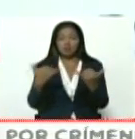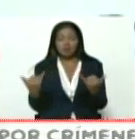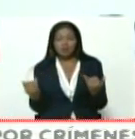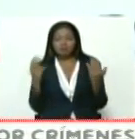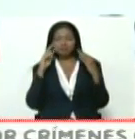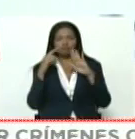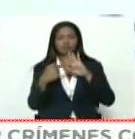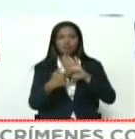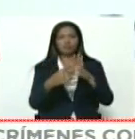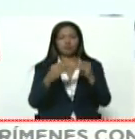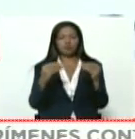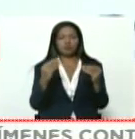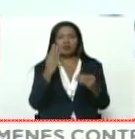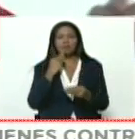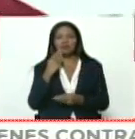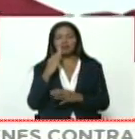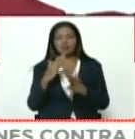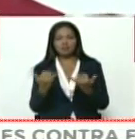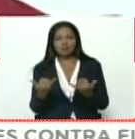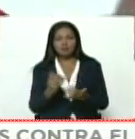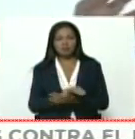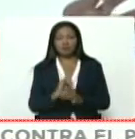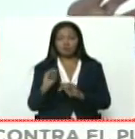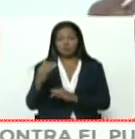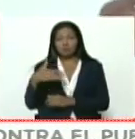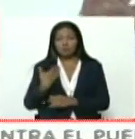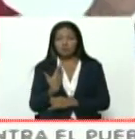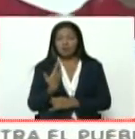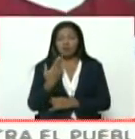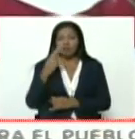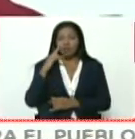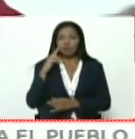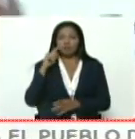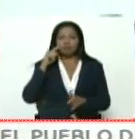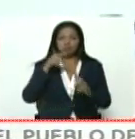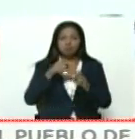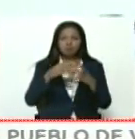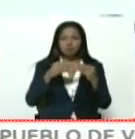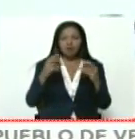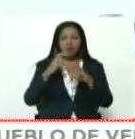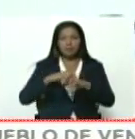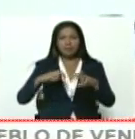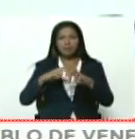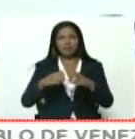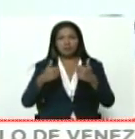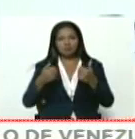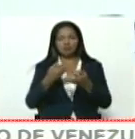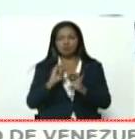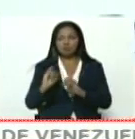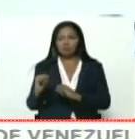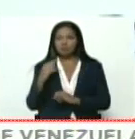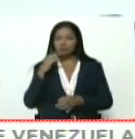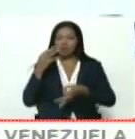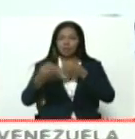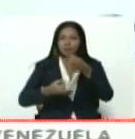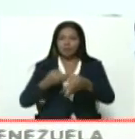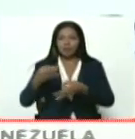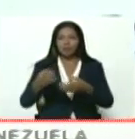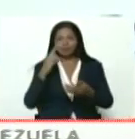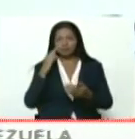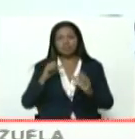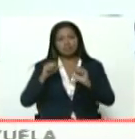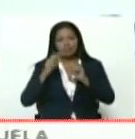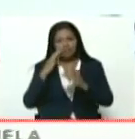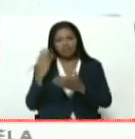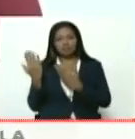transmita toda la experiencia para que ustedes puedan apuntalar esa investigación que estás tú definiendo. Continúa,